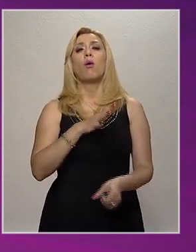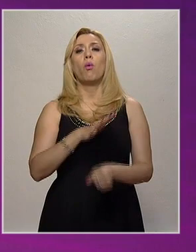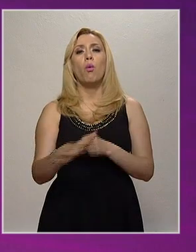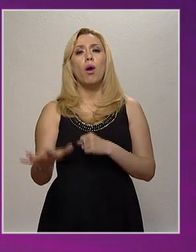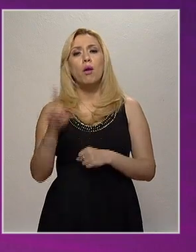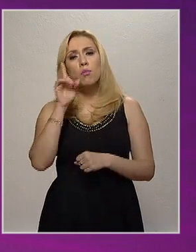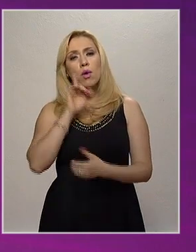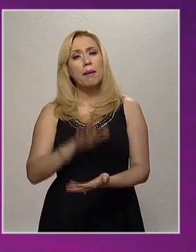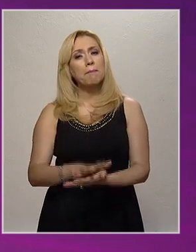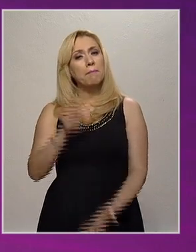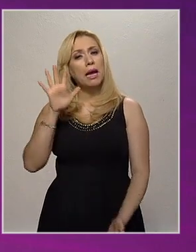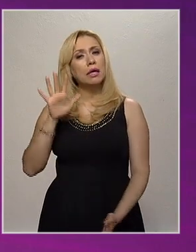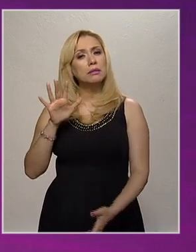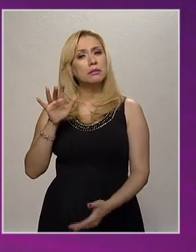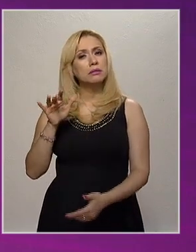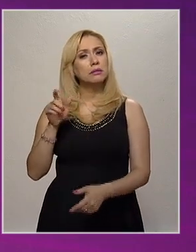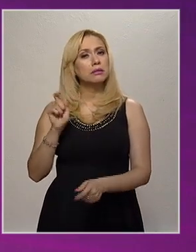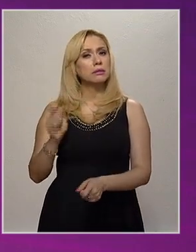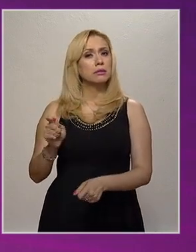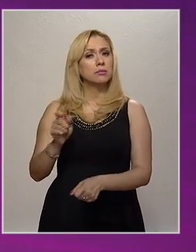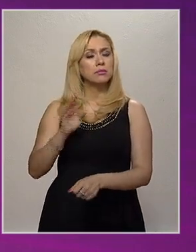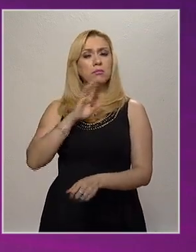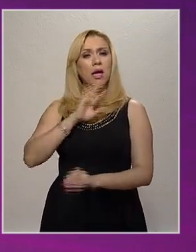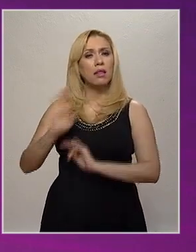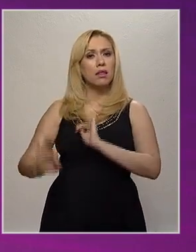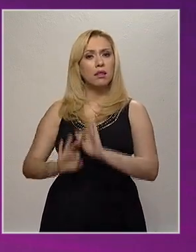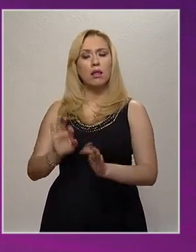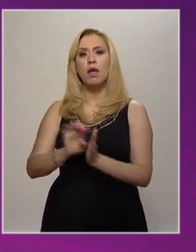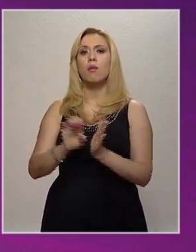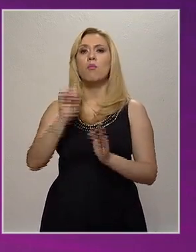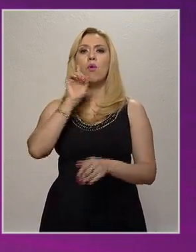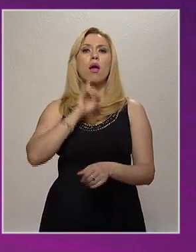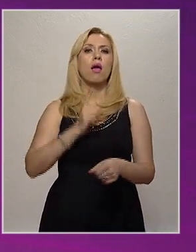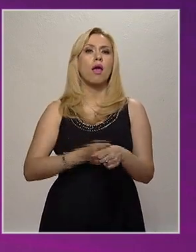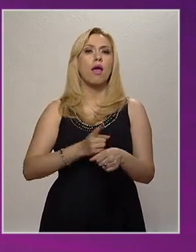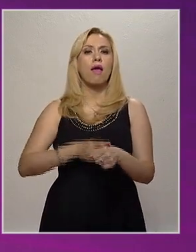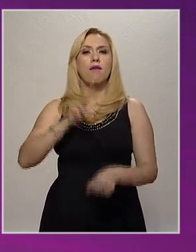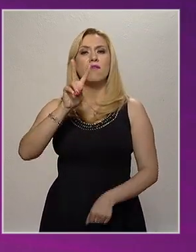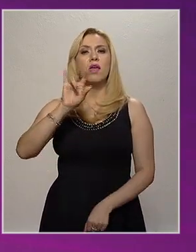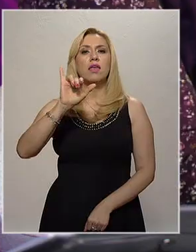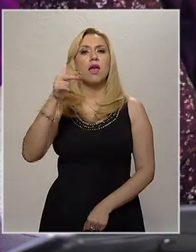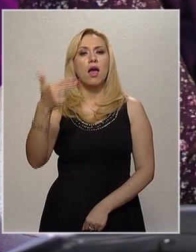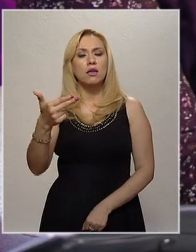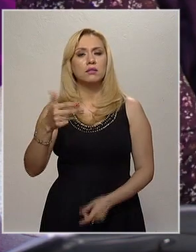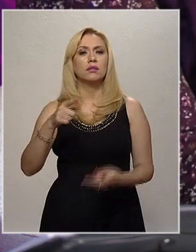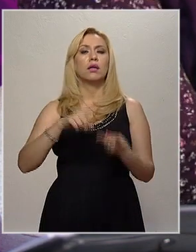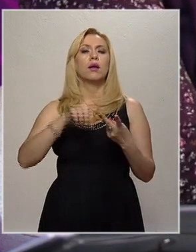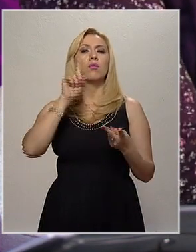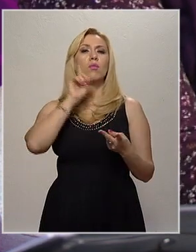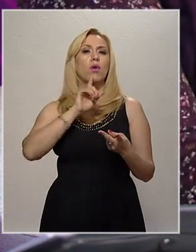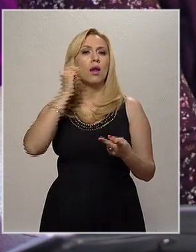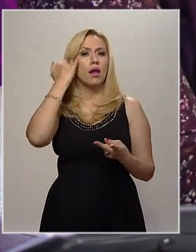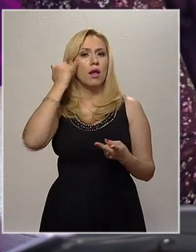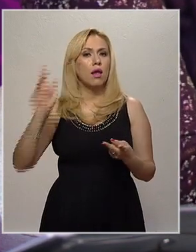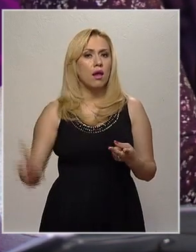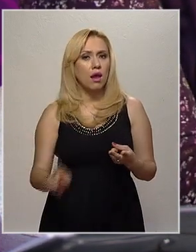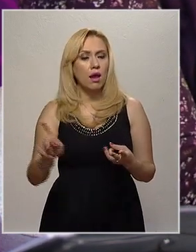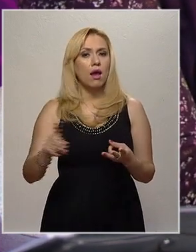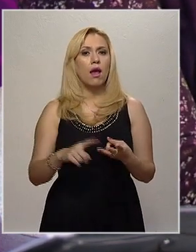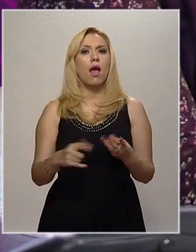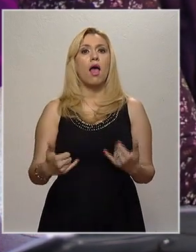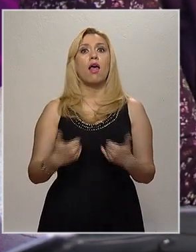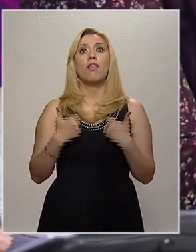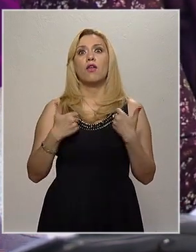afectadas por este tipo de tratos. O sea, por ejemplo, mujeres que viven con VIH, mujeres indígenas, adolescentes, etcétera. Y también te